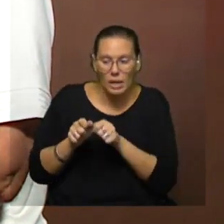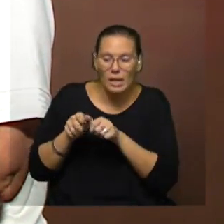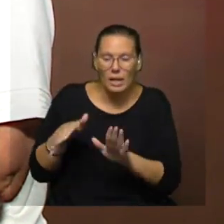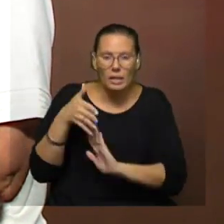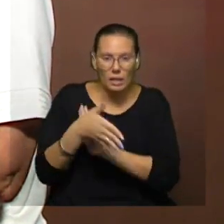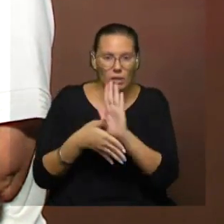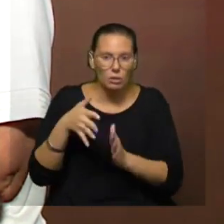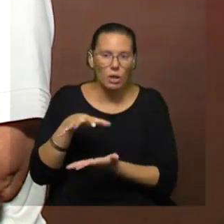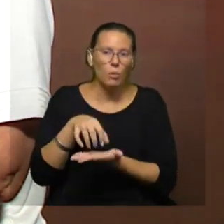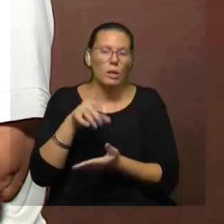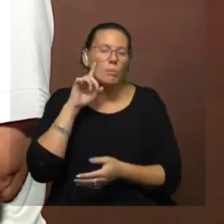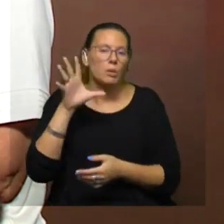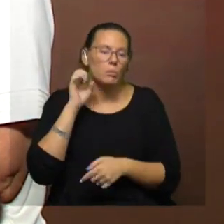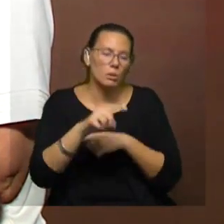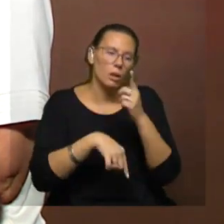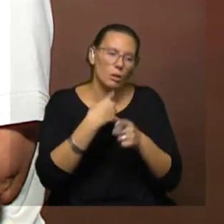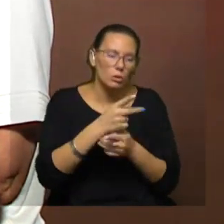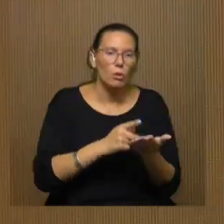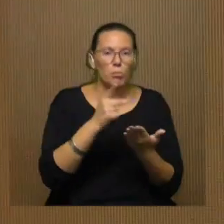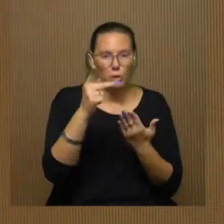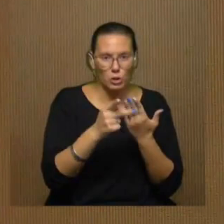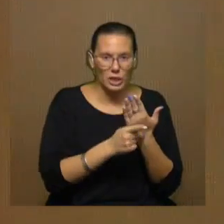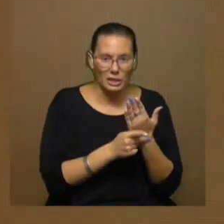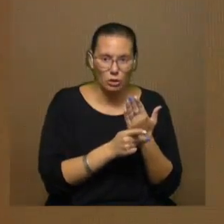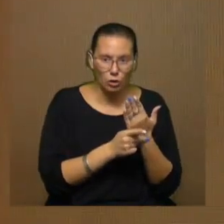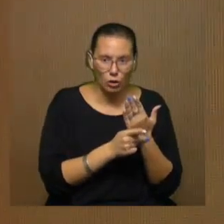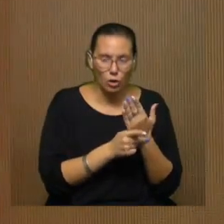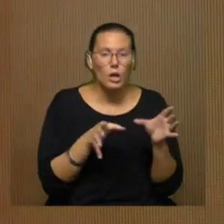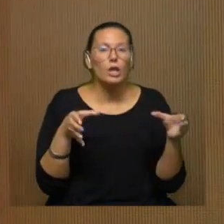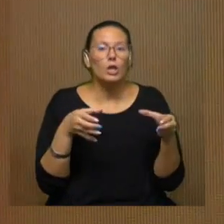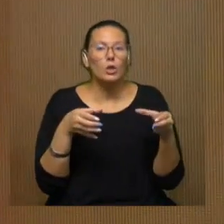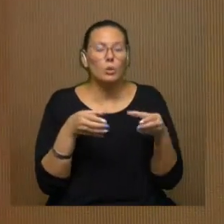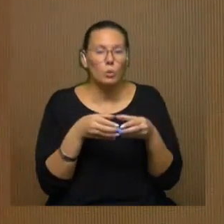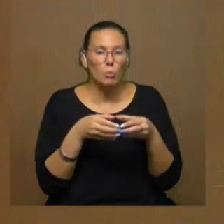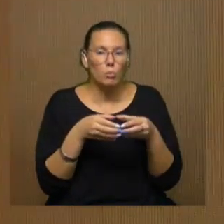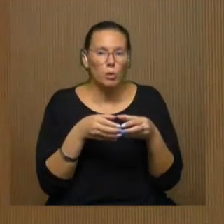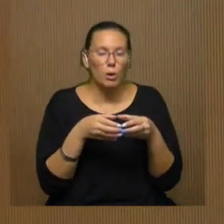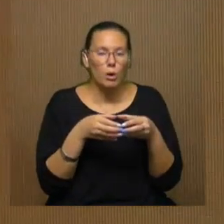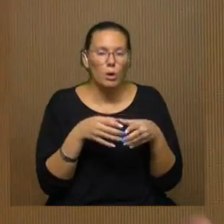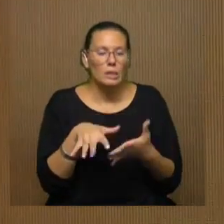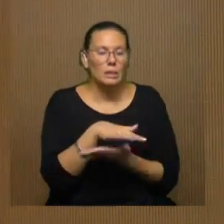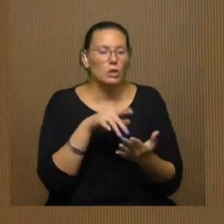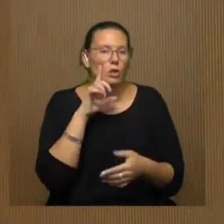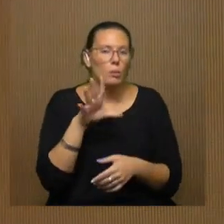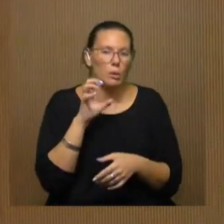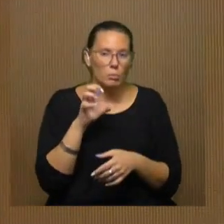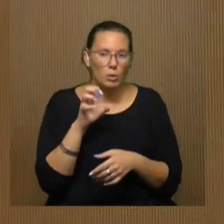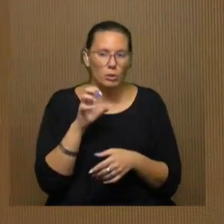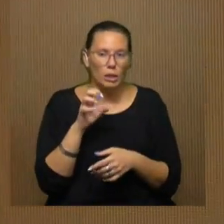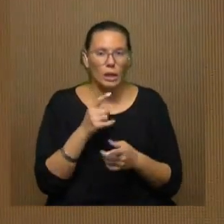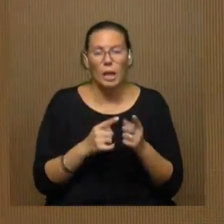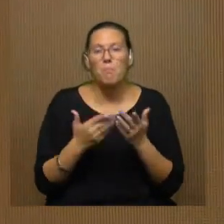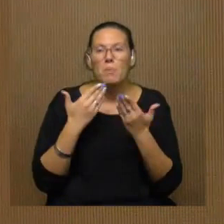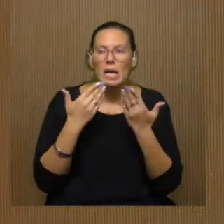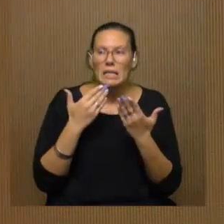de Sitios de Memoria y por otro lado el proyecto y colectivo Sitios de Memoria. Perfecto. Que por más que en lo semántico